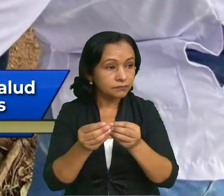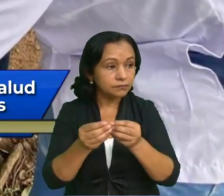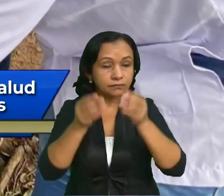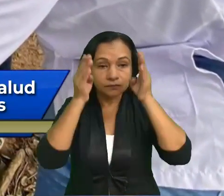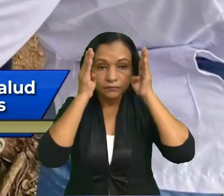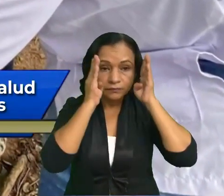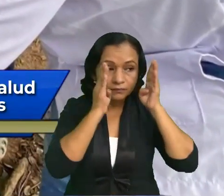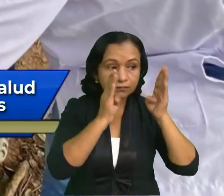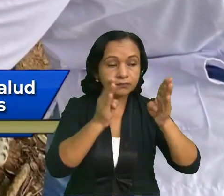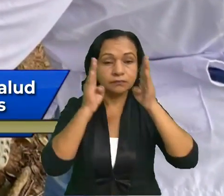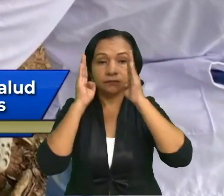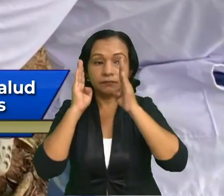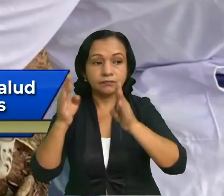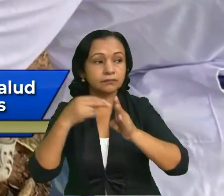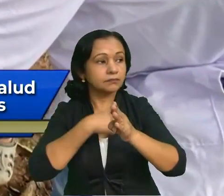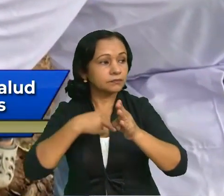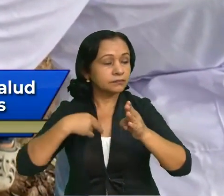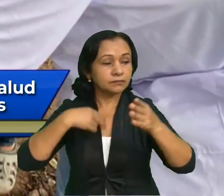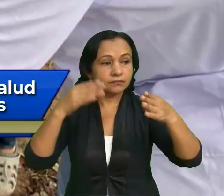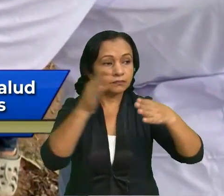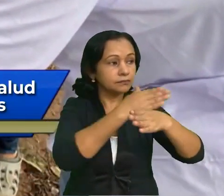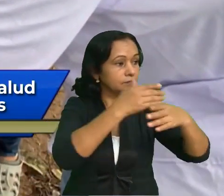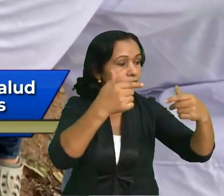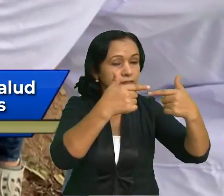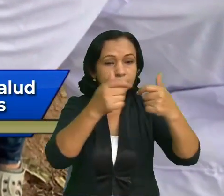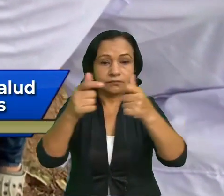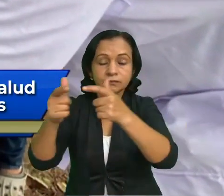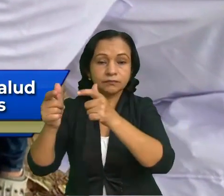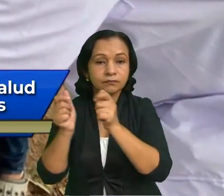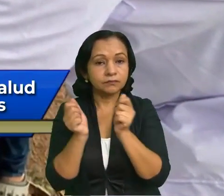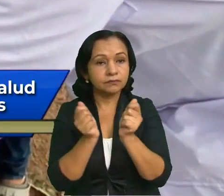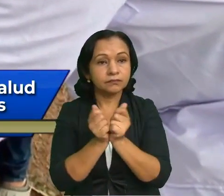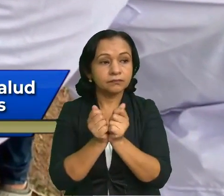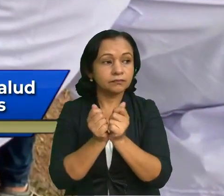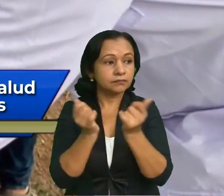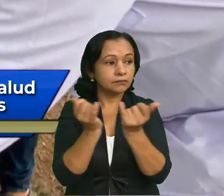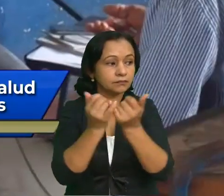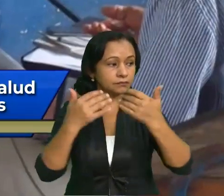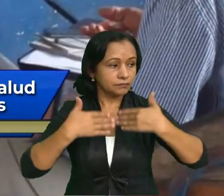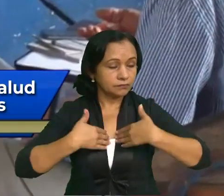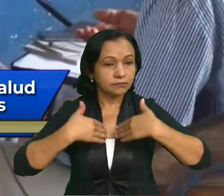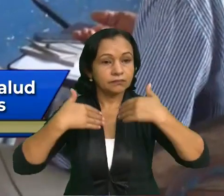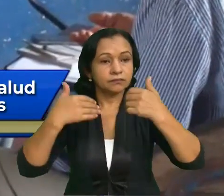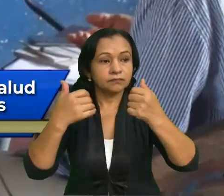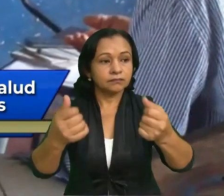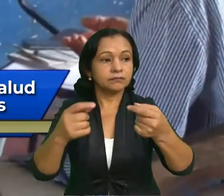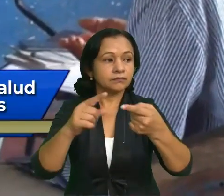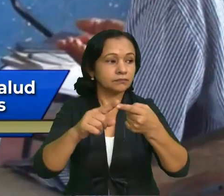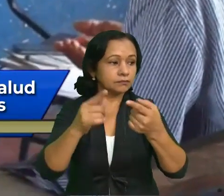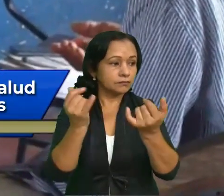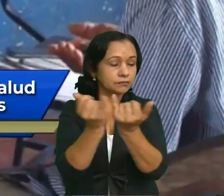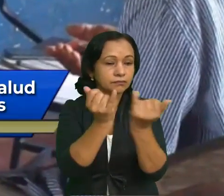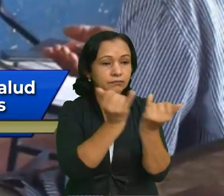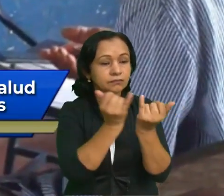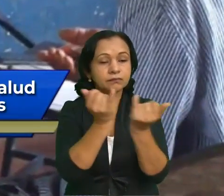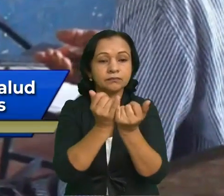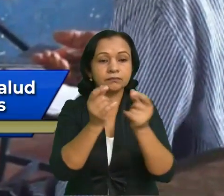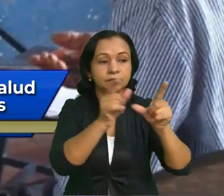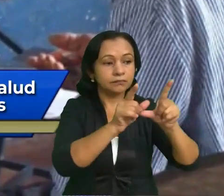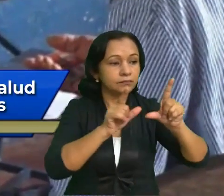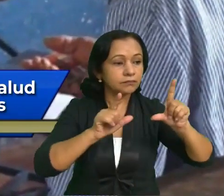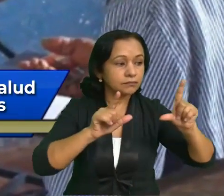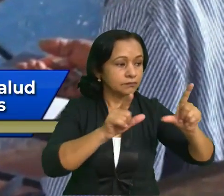atenciones que se brindan directamente a través de las brigadas estamos viendo ahí las unidades de salud directamente y también en los albergues